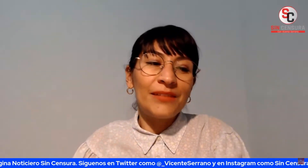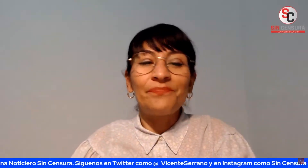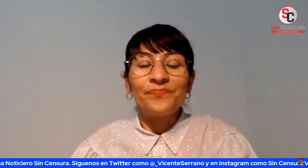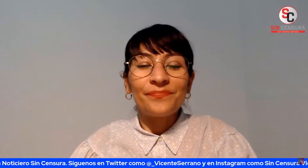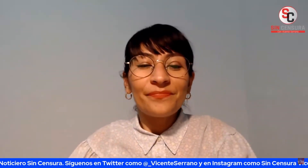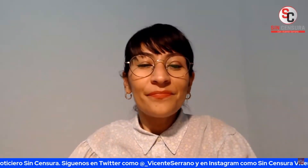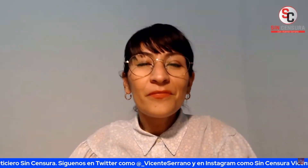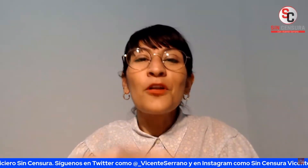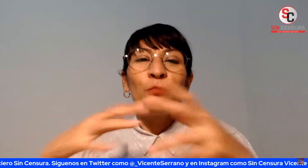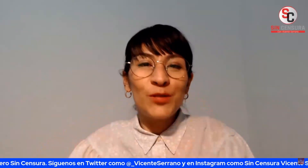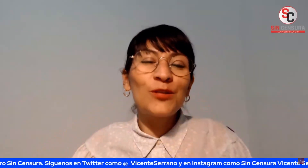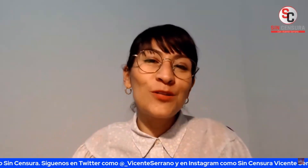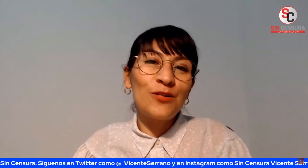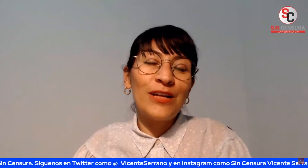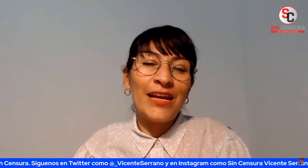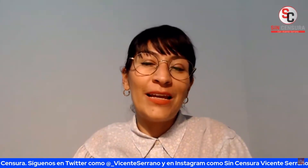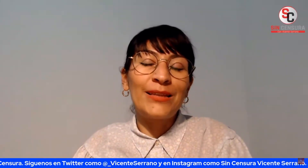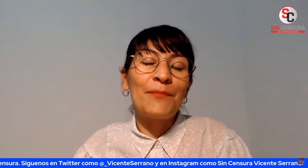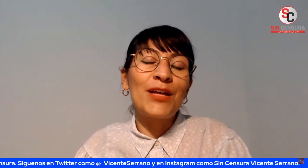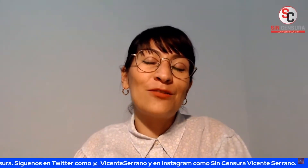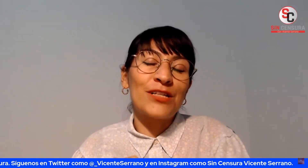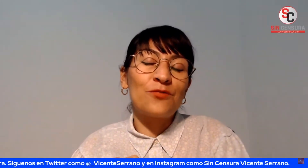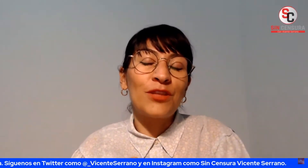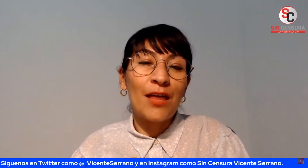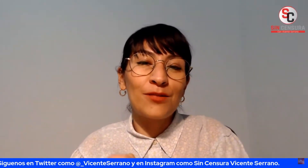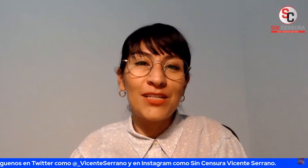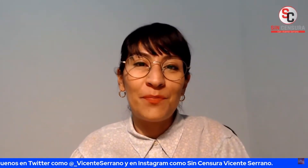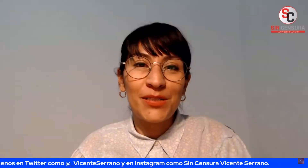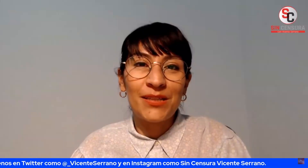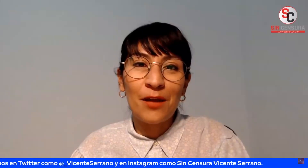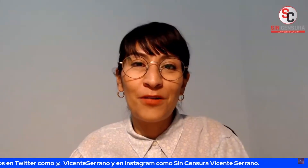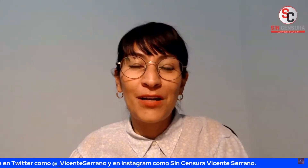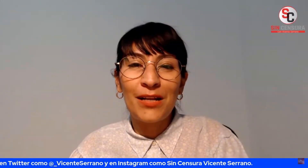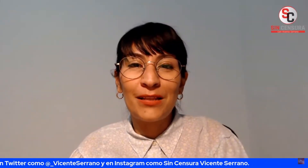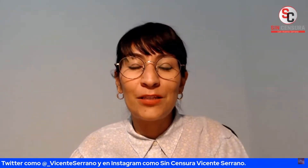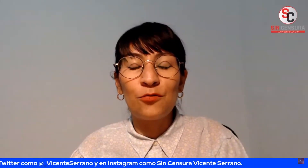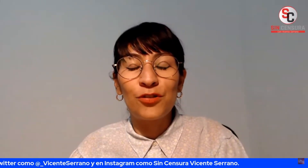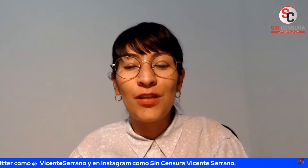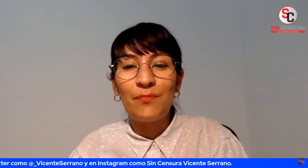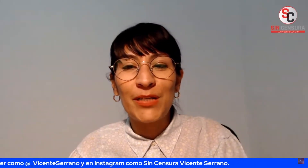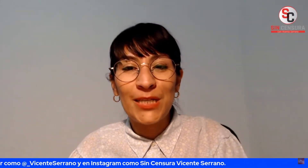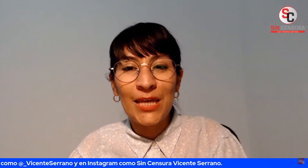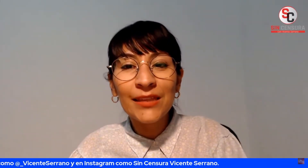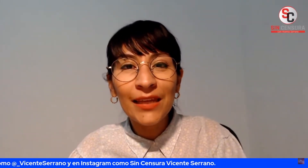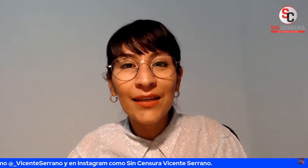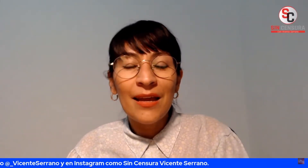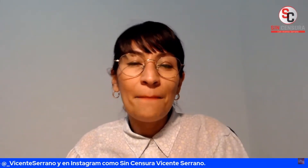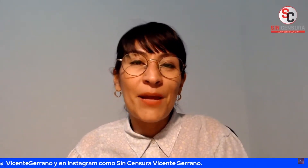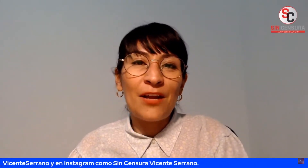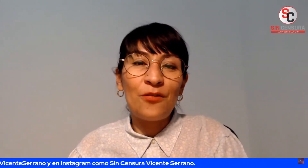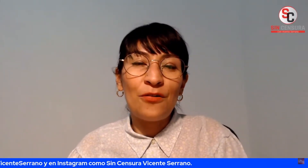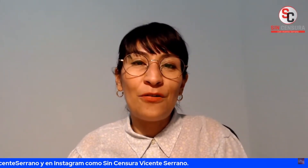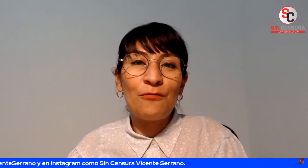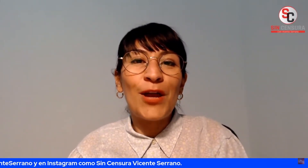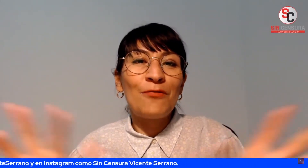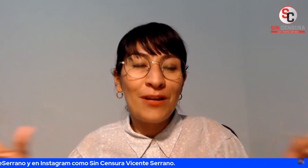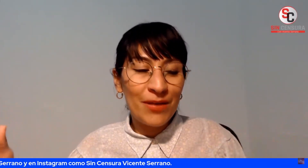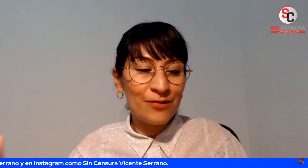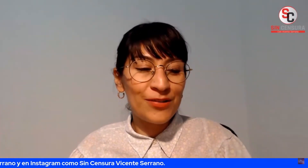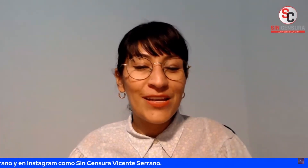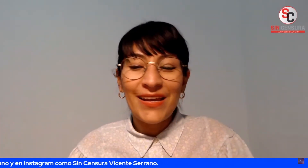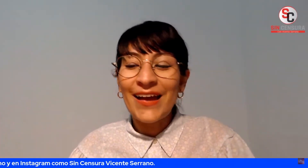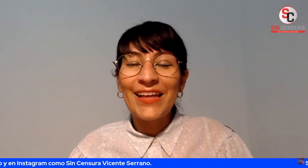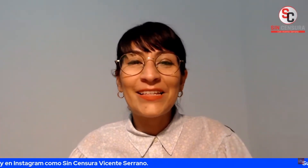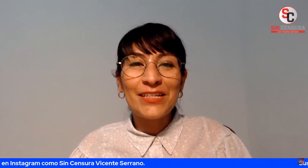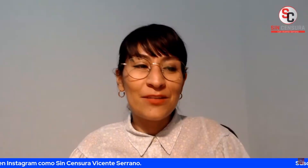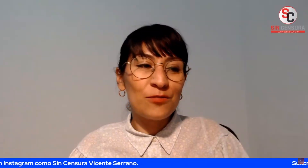que pues otros son el tema de los resultados que se presentaron en el discurso del presidente, pero bueno,